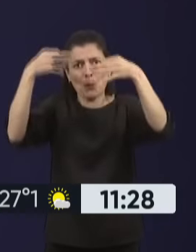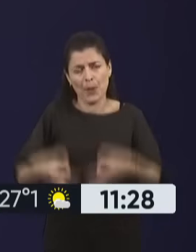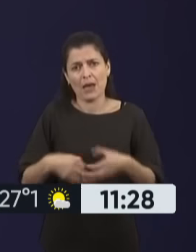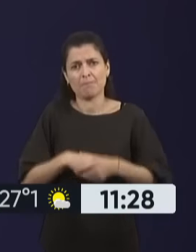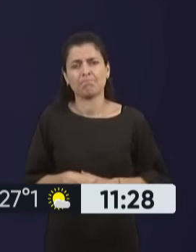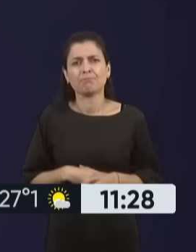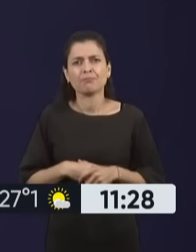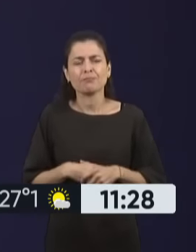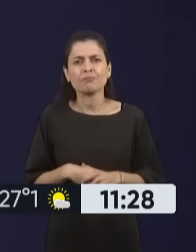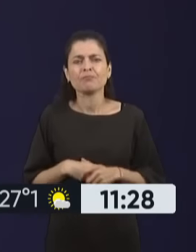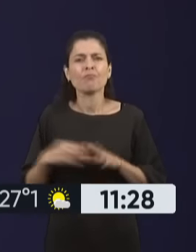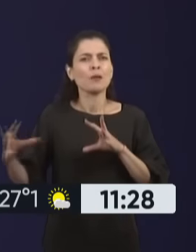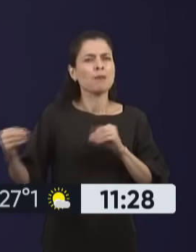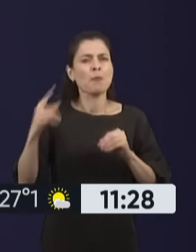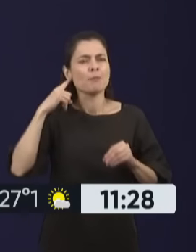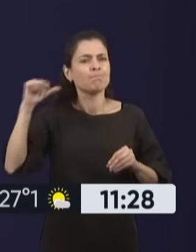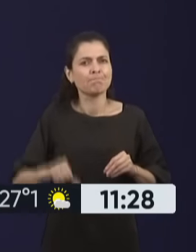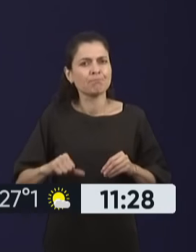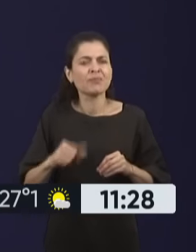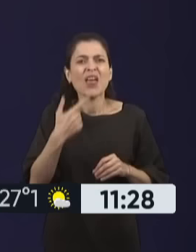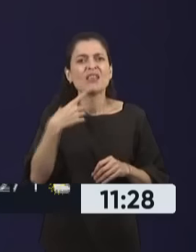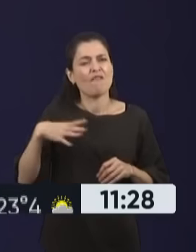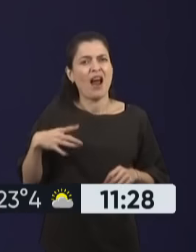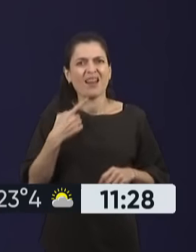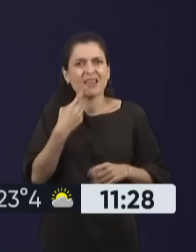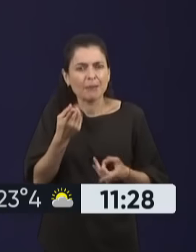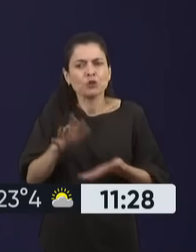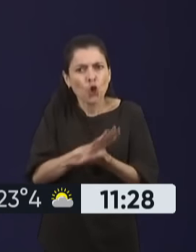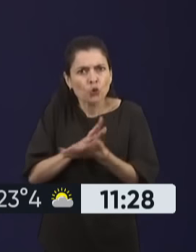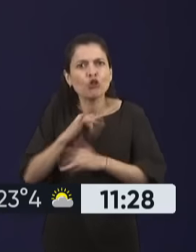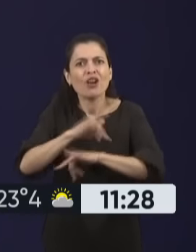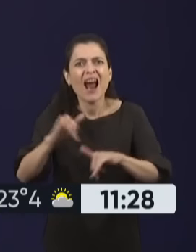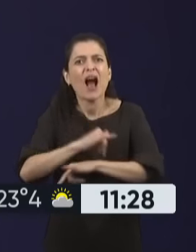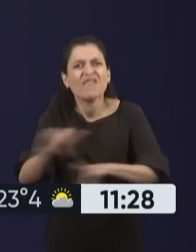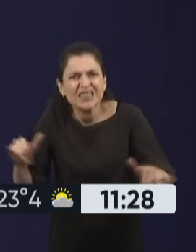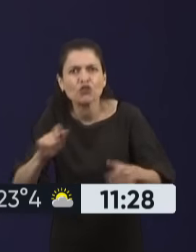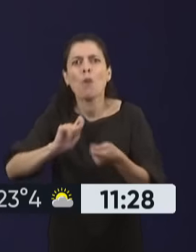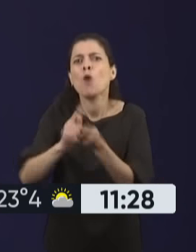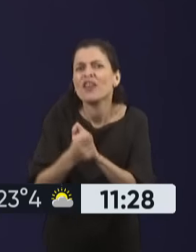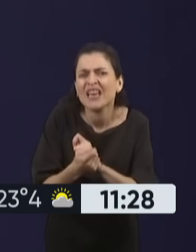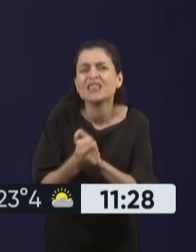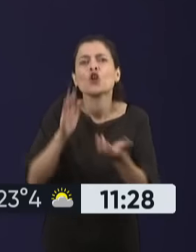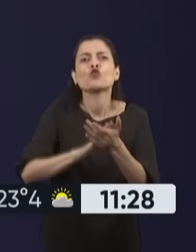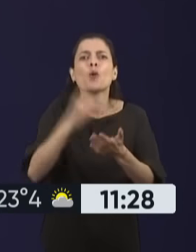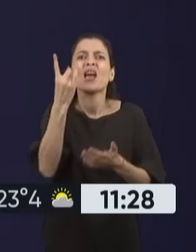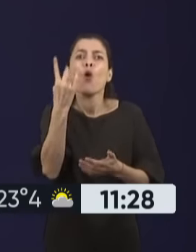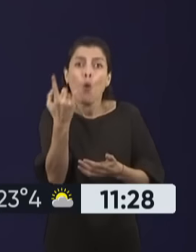No no hay nada absolutamente nada planteado en ese en esa línea con respecto a modificación los